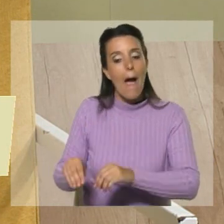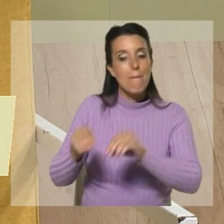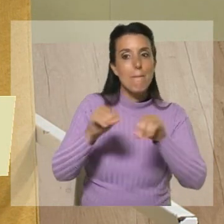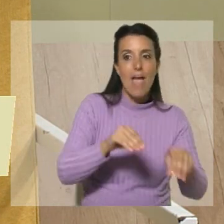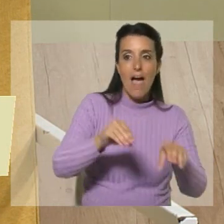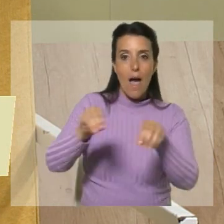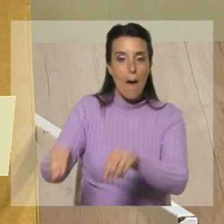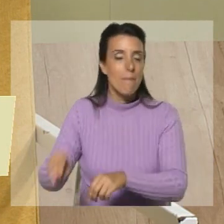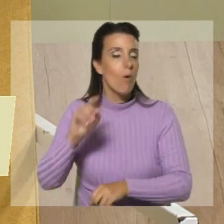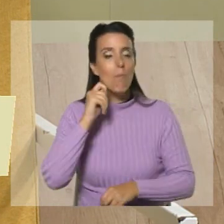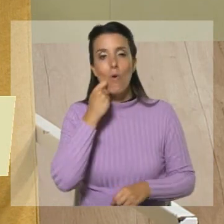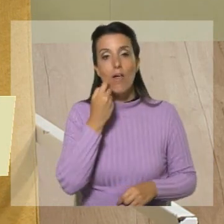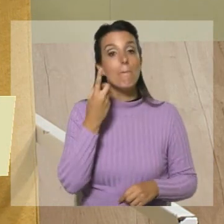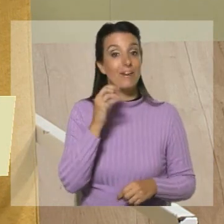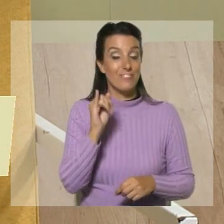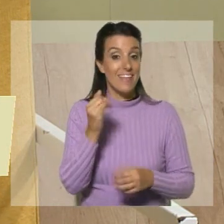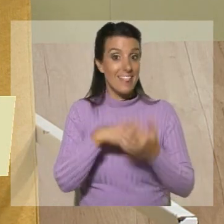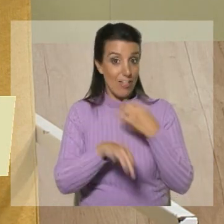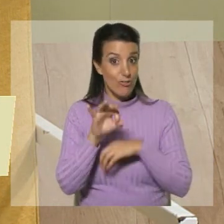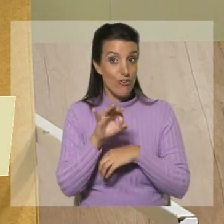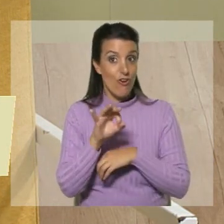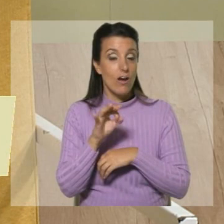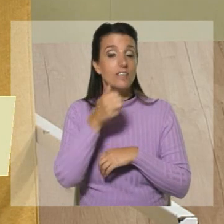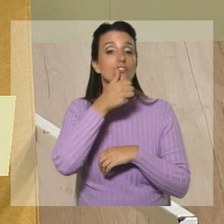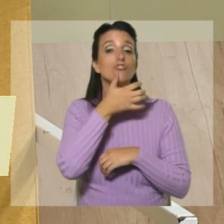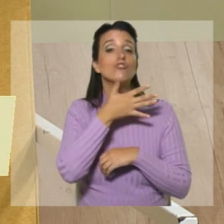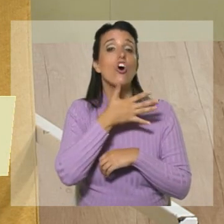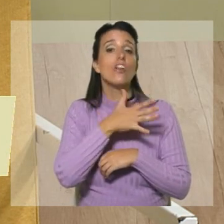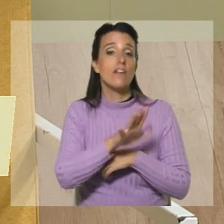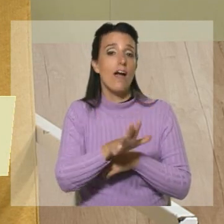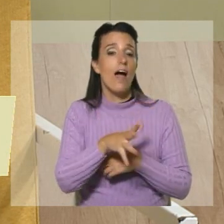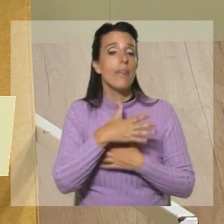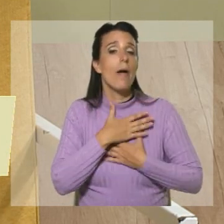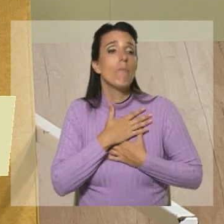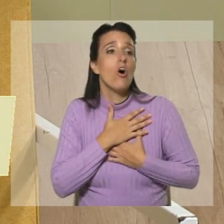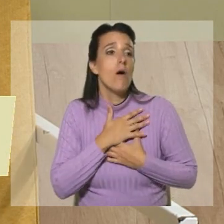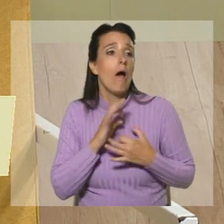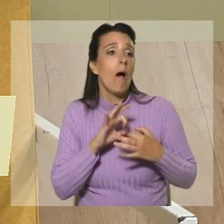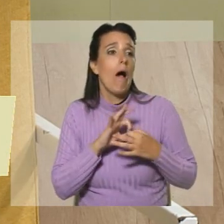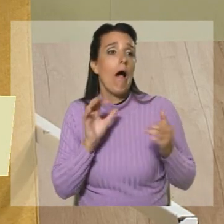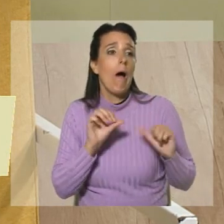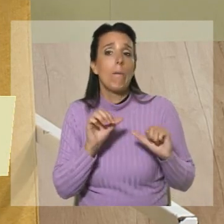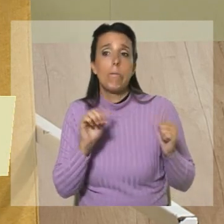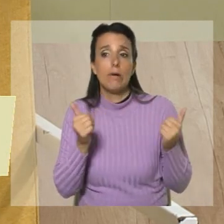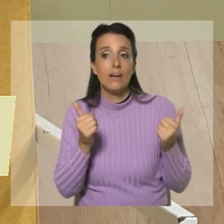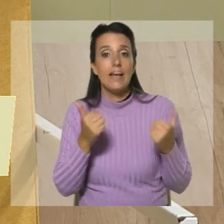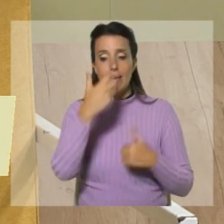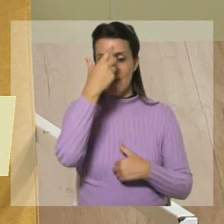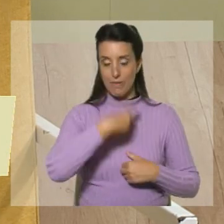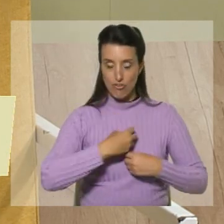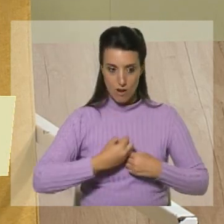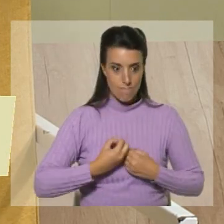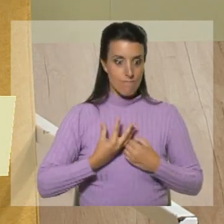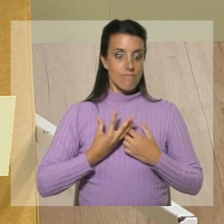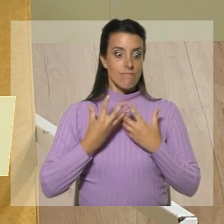director. Pero sí, la obra, más allá de que es una historia de desamor y de reconstrucción, también es una